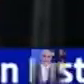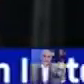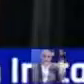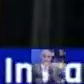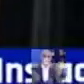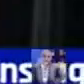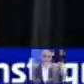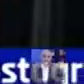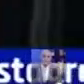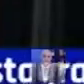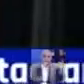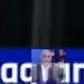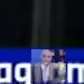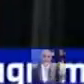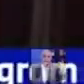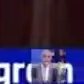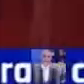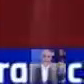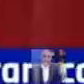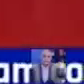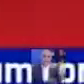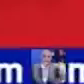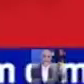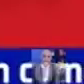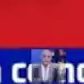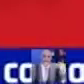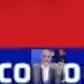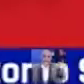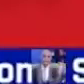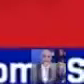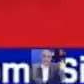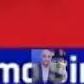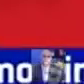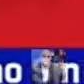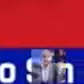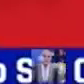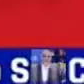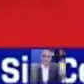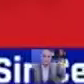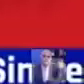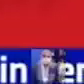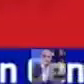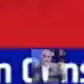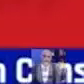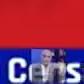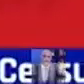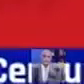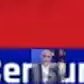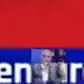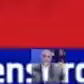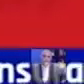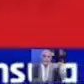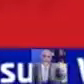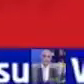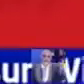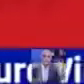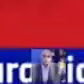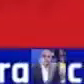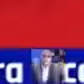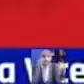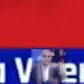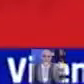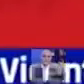de este programa que encabezan Max Kaiser, el calderonista Max Kaiser, y